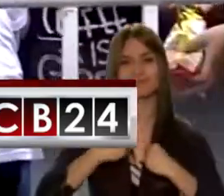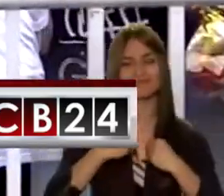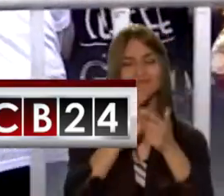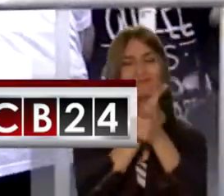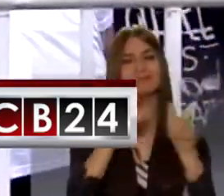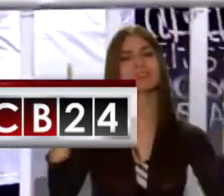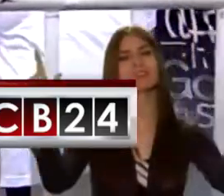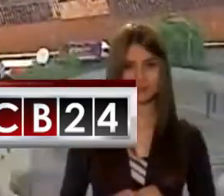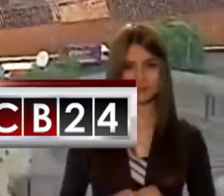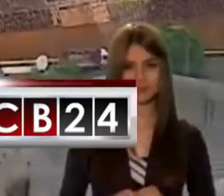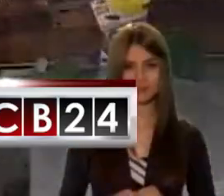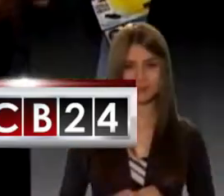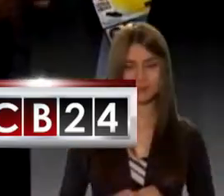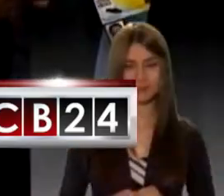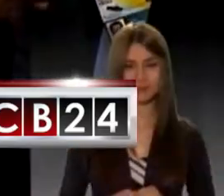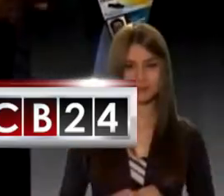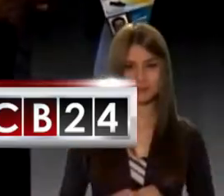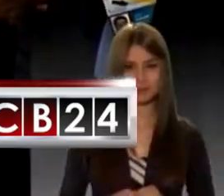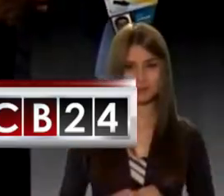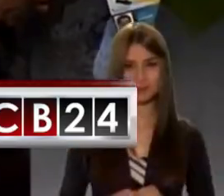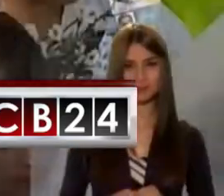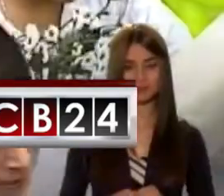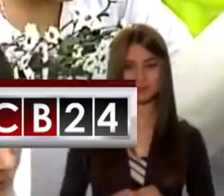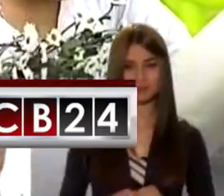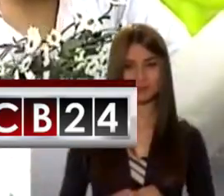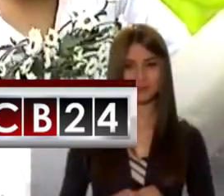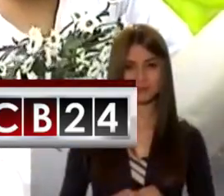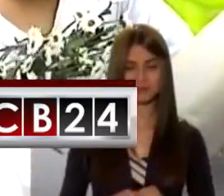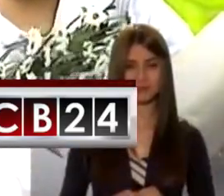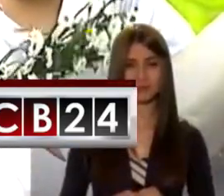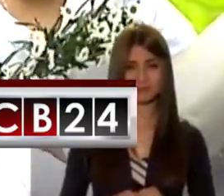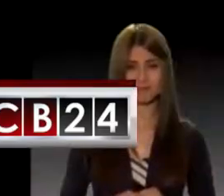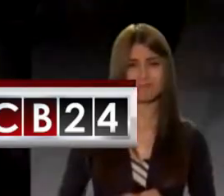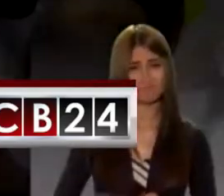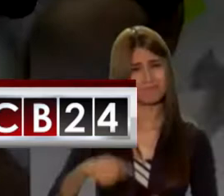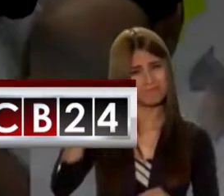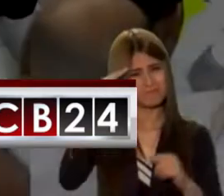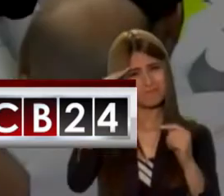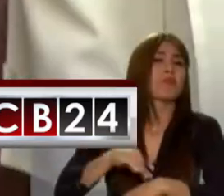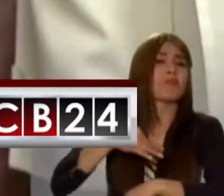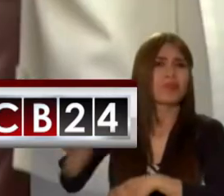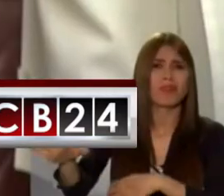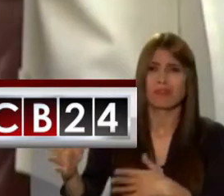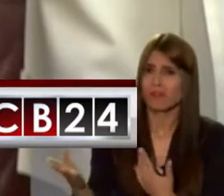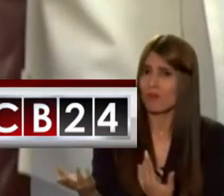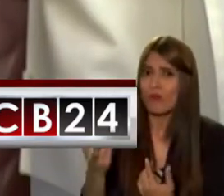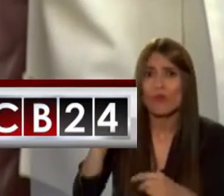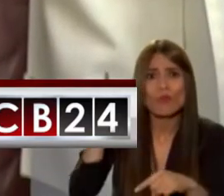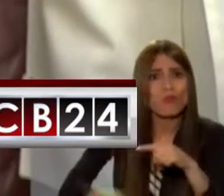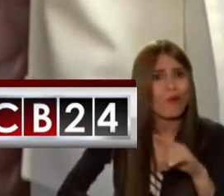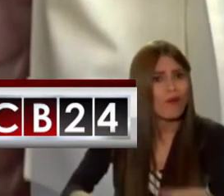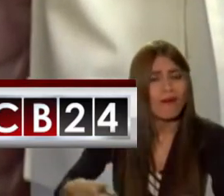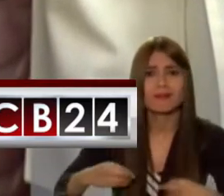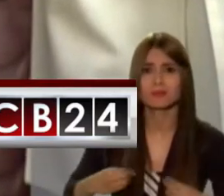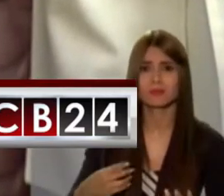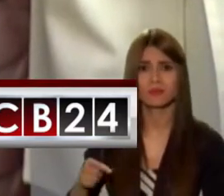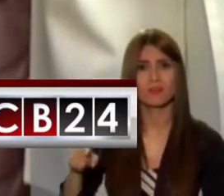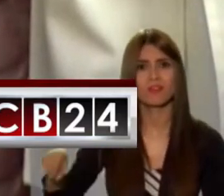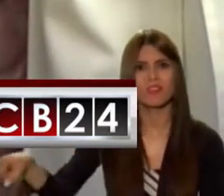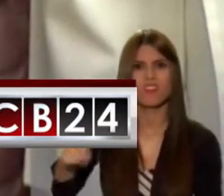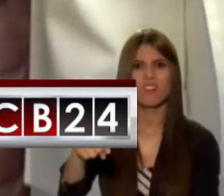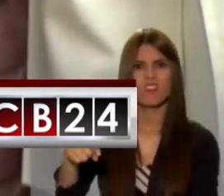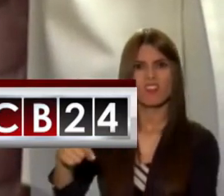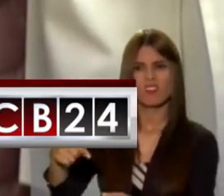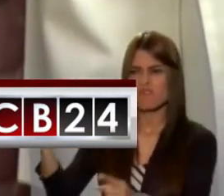en el aeropuerto olaya herrera después el santo padre- se reunió con la comunidad que reside en el hogar san josé donde los niños lo recibieron